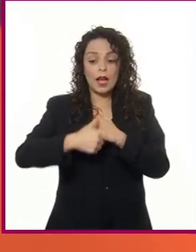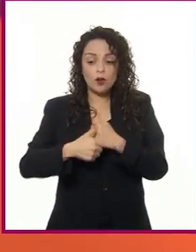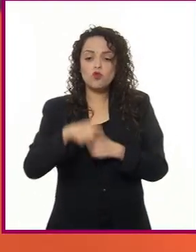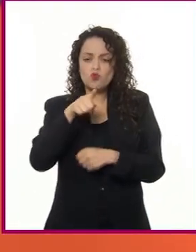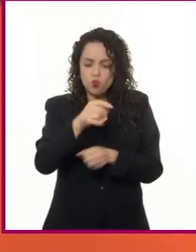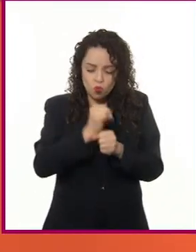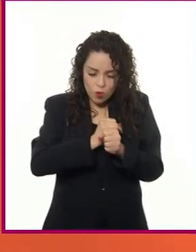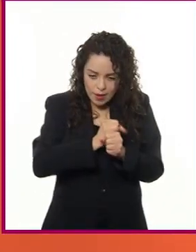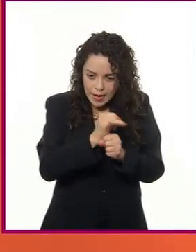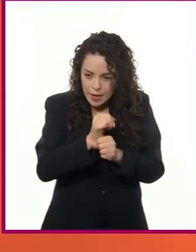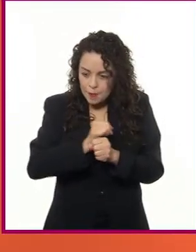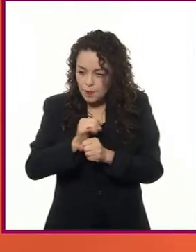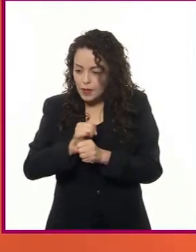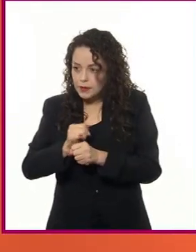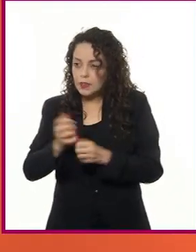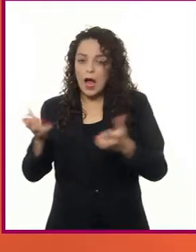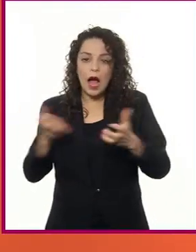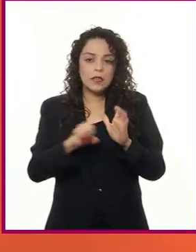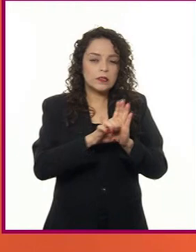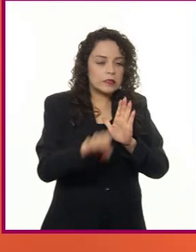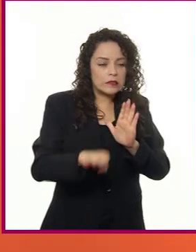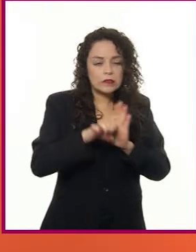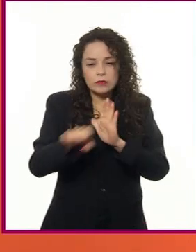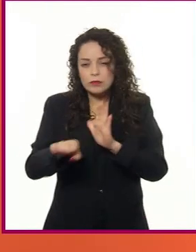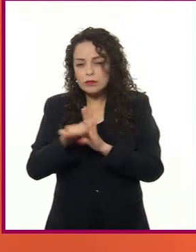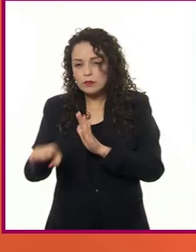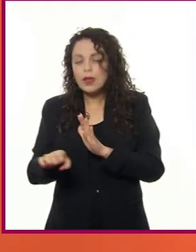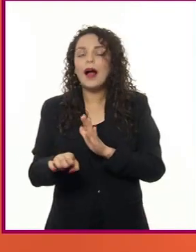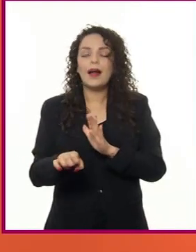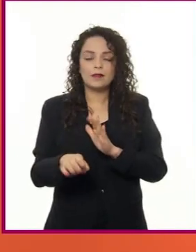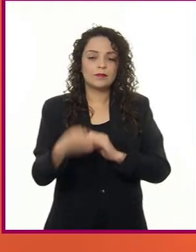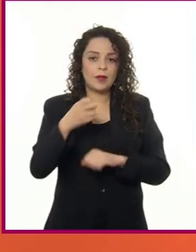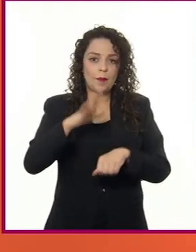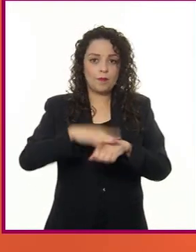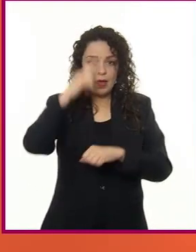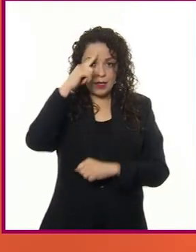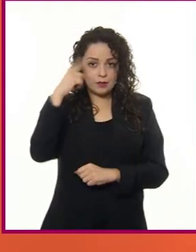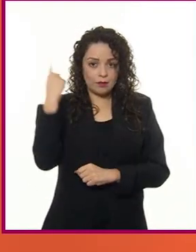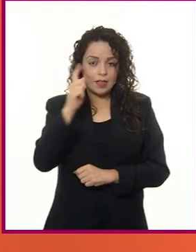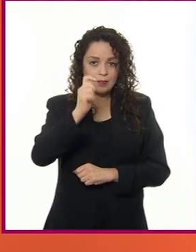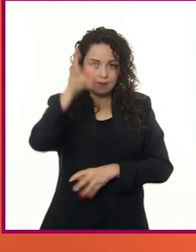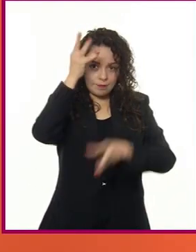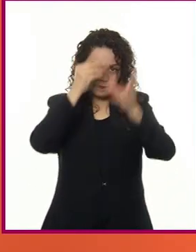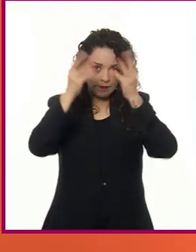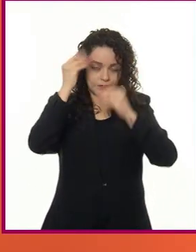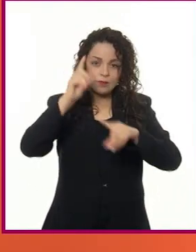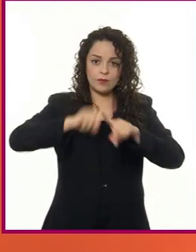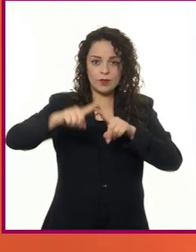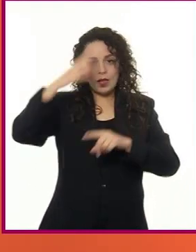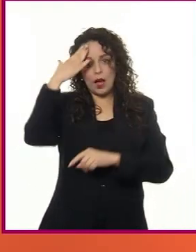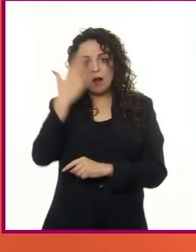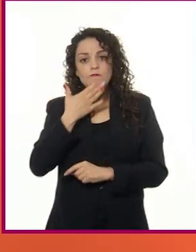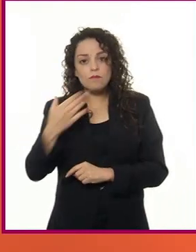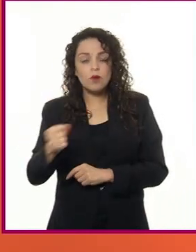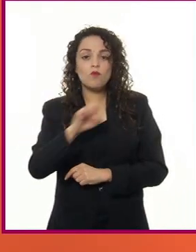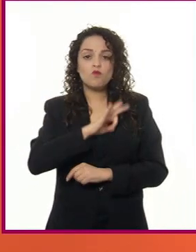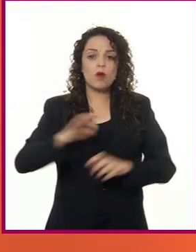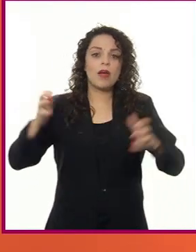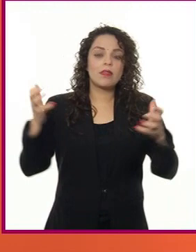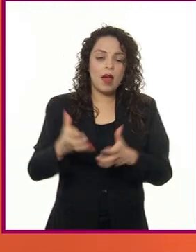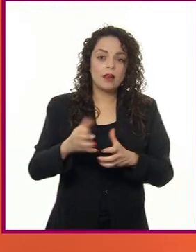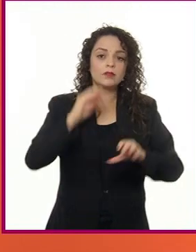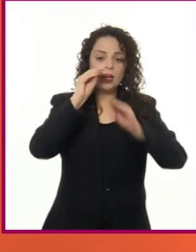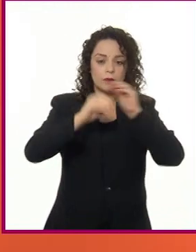investiguen y realicen algunos ejemplos. Así contarán con los conocimientos y las habilidades para elaborar la